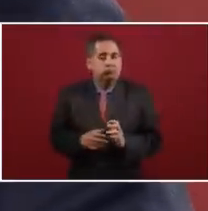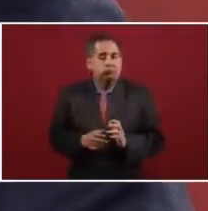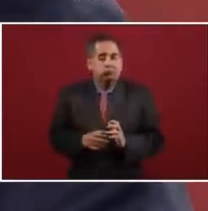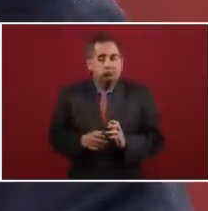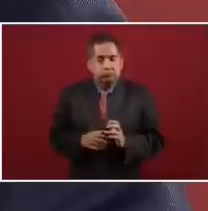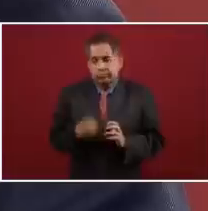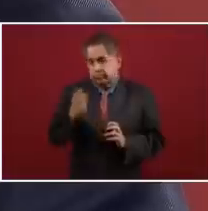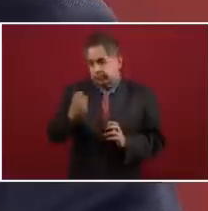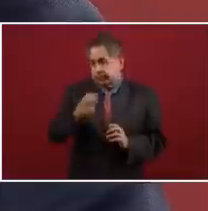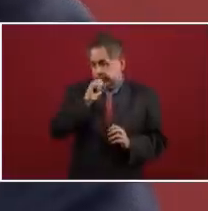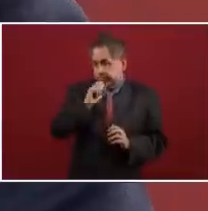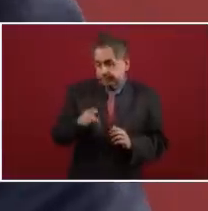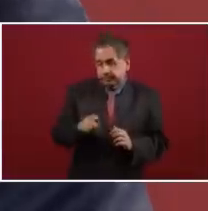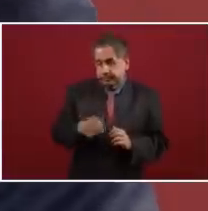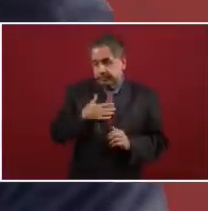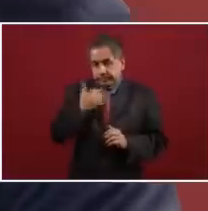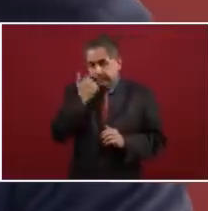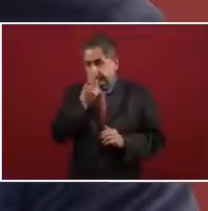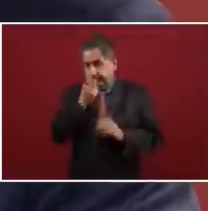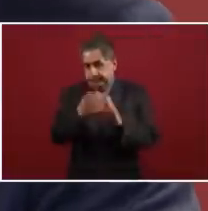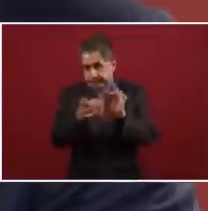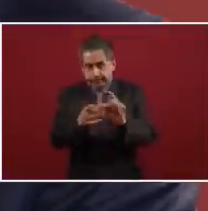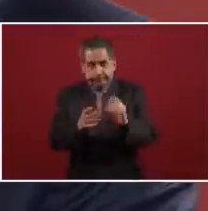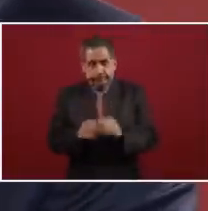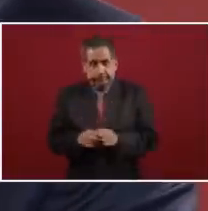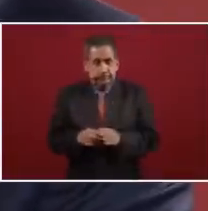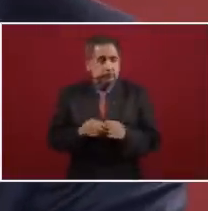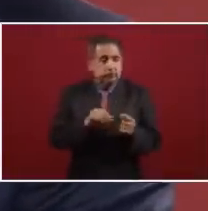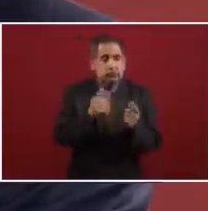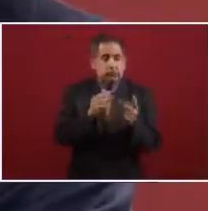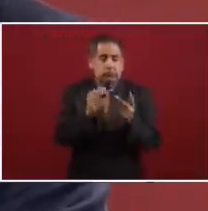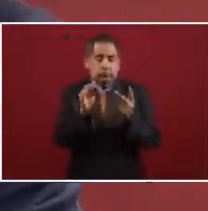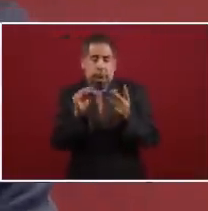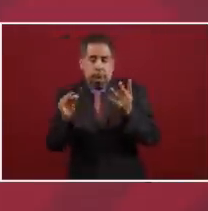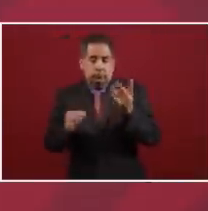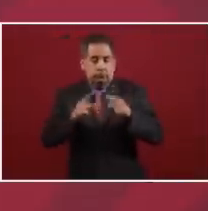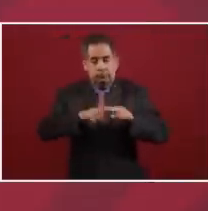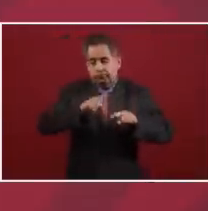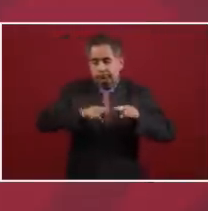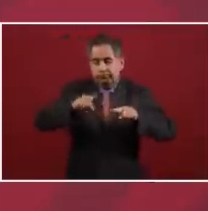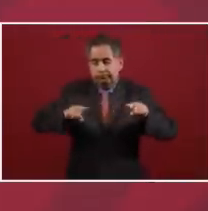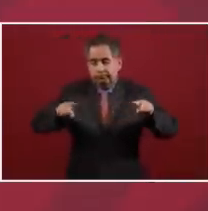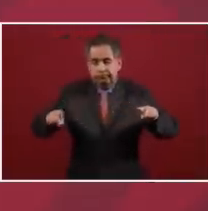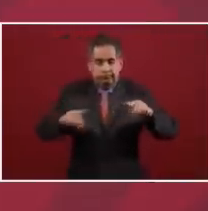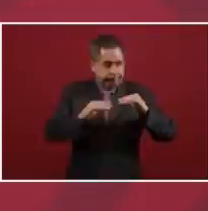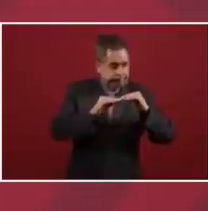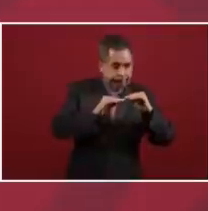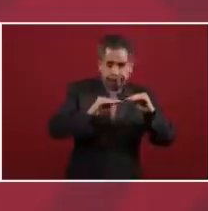por eso también queremos tener variables macroeconómicas estables